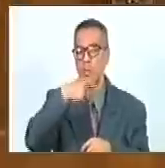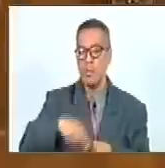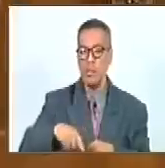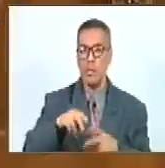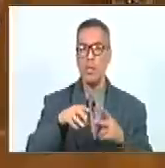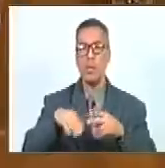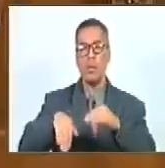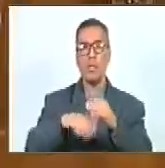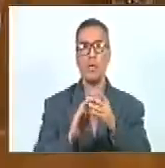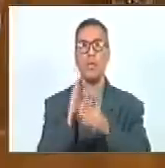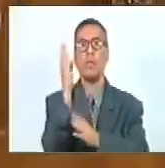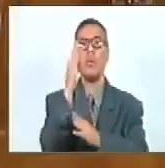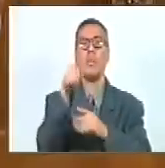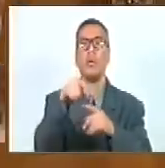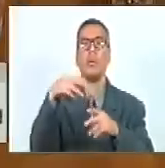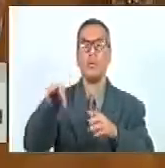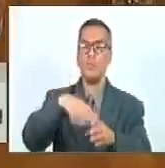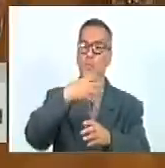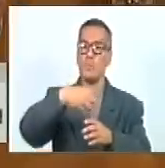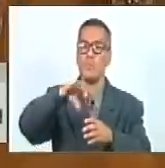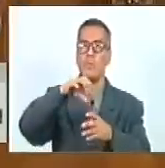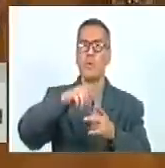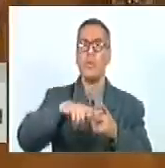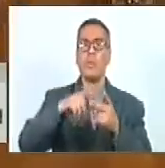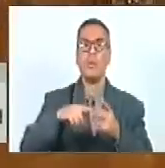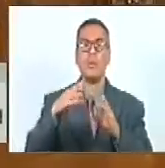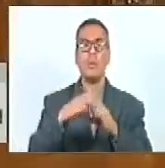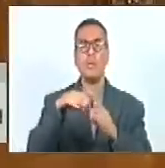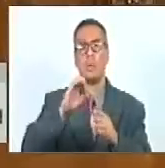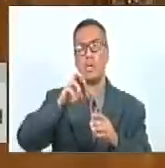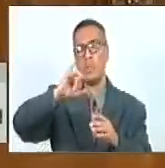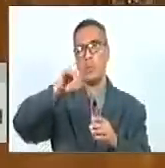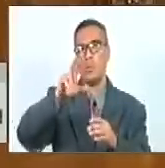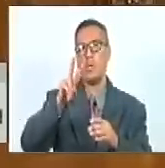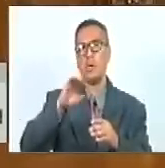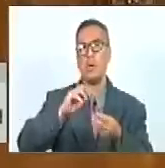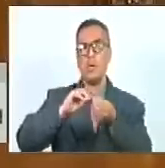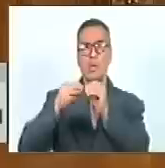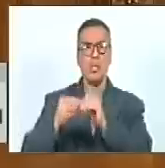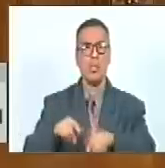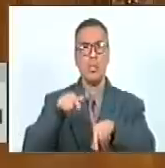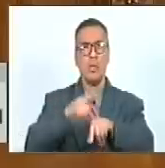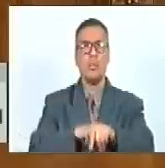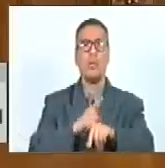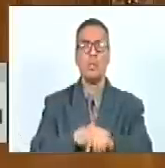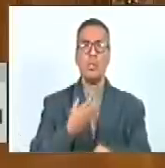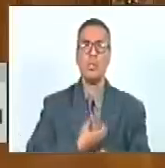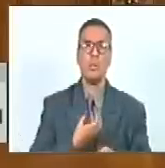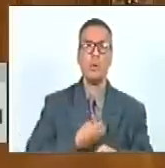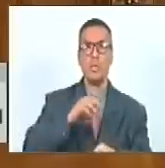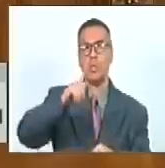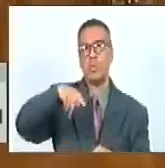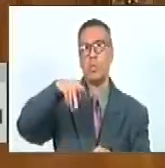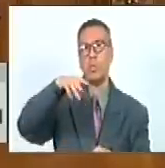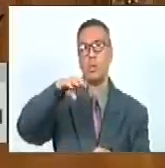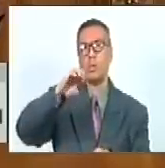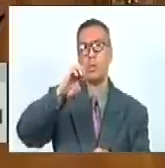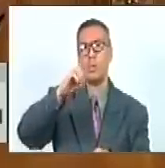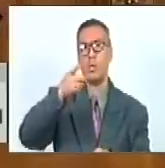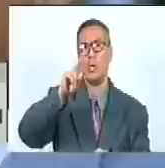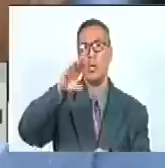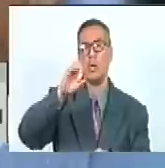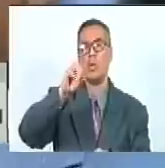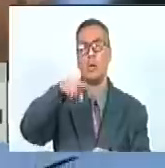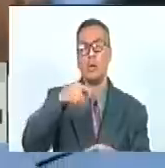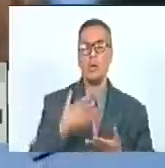colonial con sus campanas y la espatura civil reparada por el actual alcalde Pedro Solórzano,